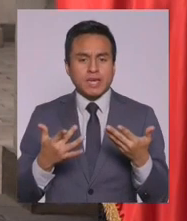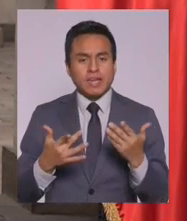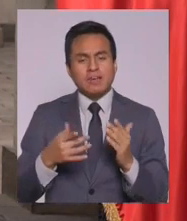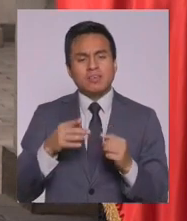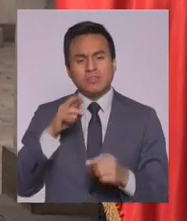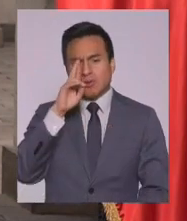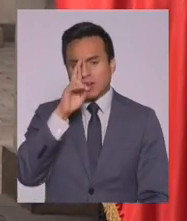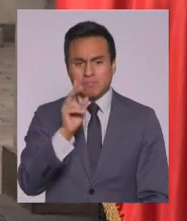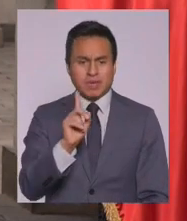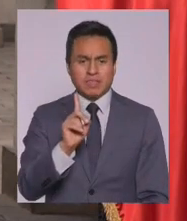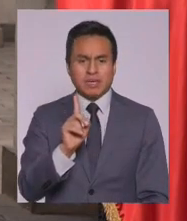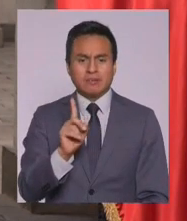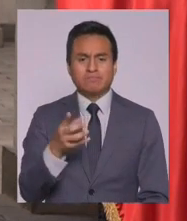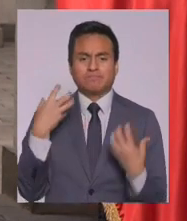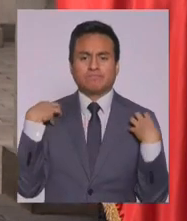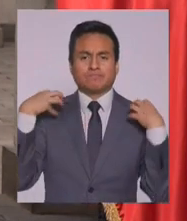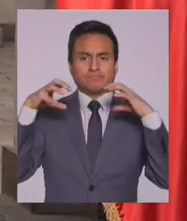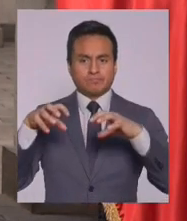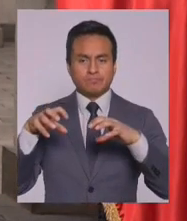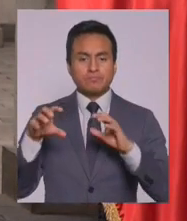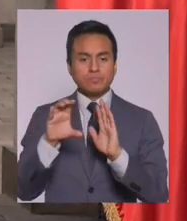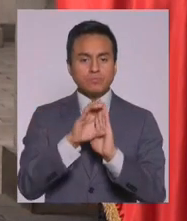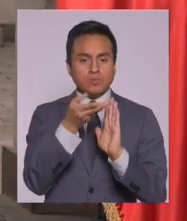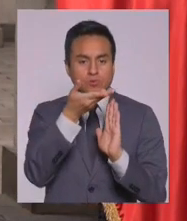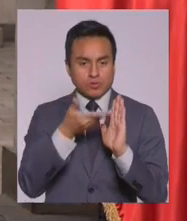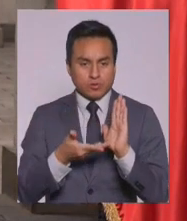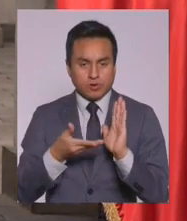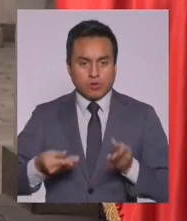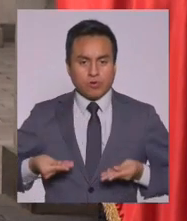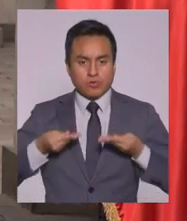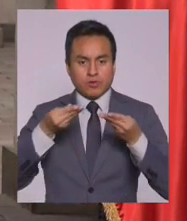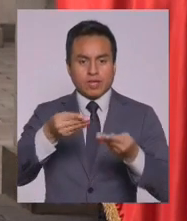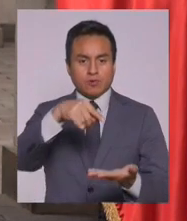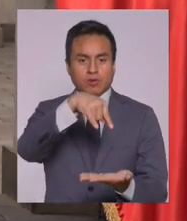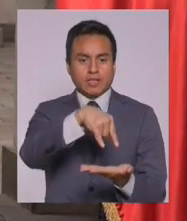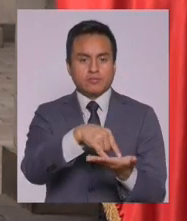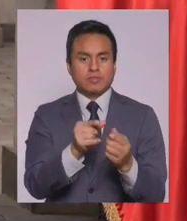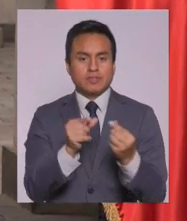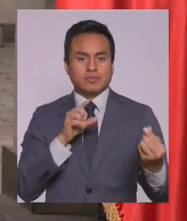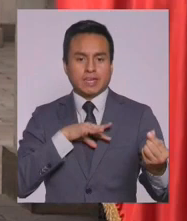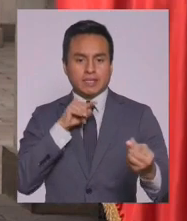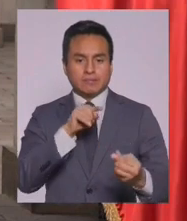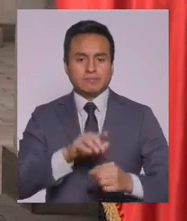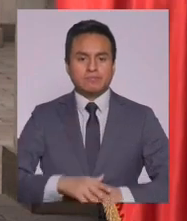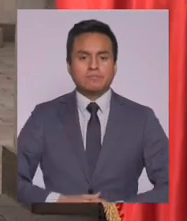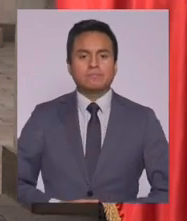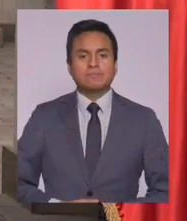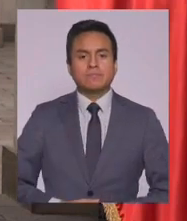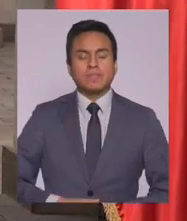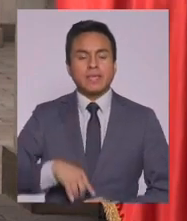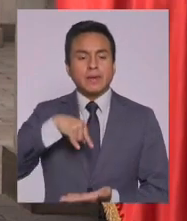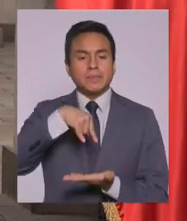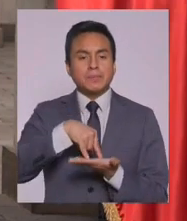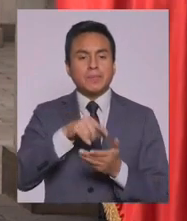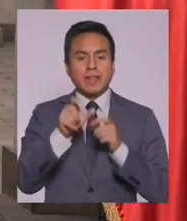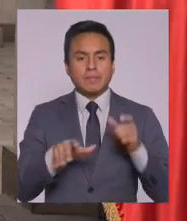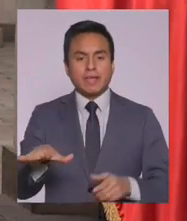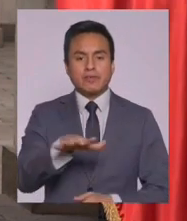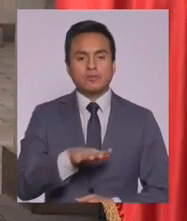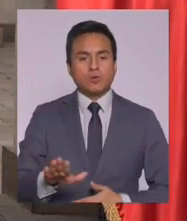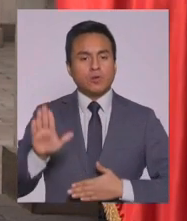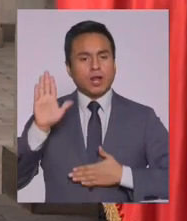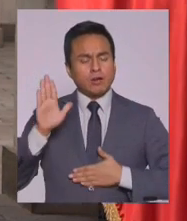respetan las atribuciones que la Constitución otorga al Congreso Nacional y que los parlamentarios